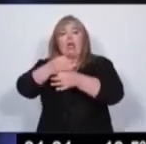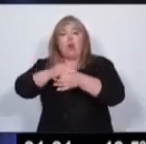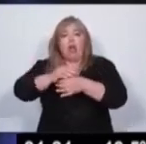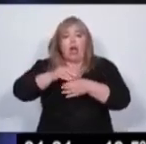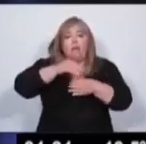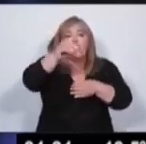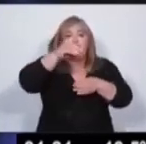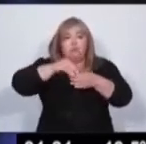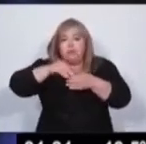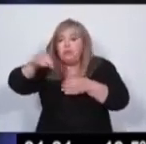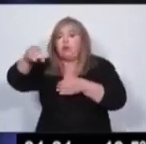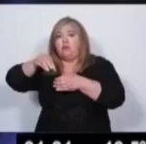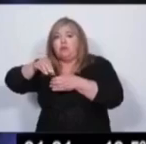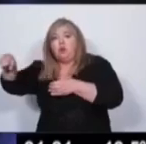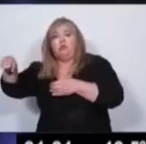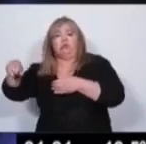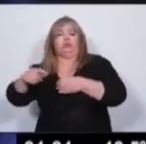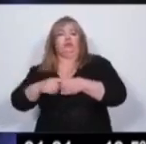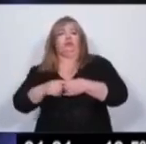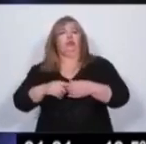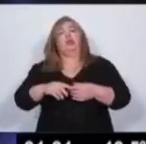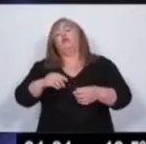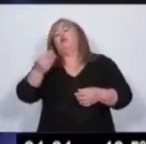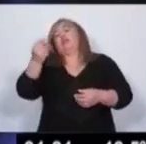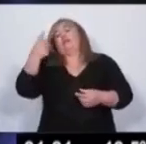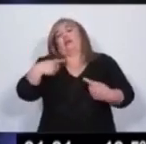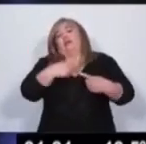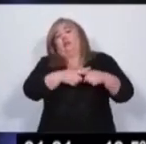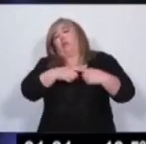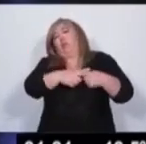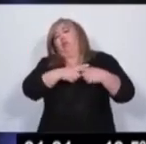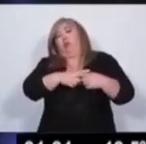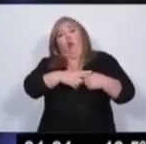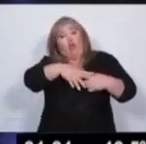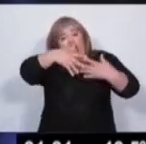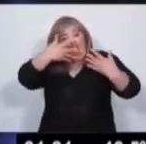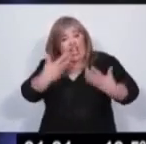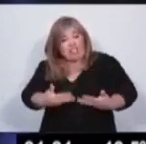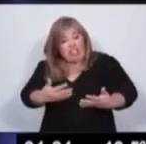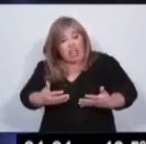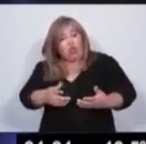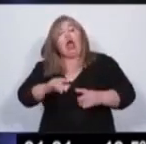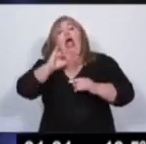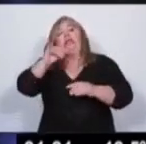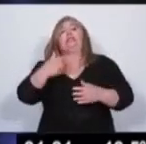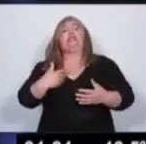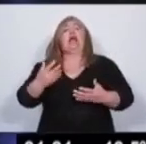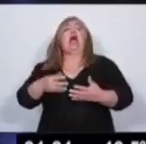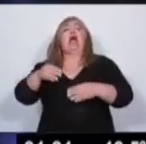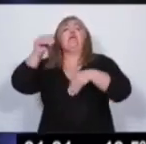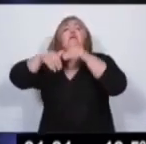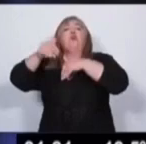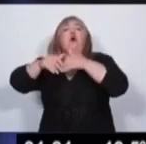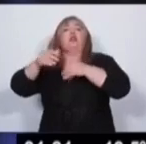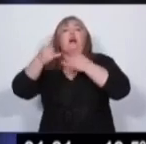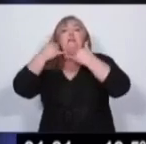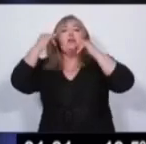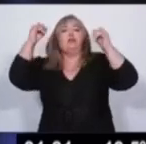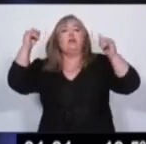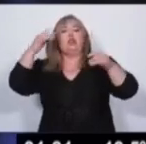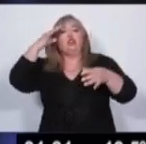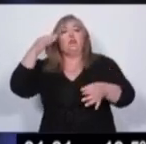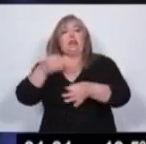se cansan de pelearse y se ponen de acuerdo siempre se ponen de acuerdo en votar presupuestos educativos por debajo de eso actualmente